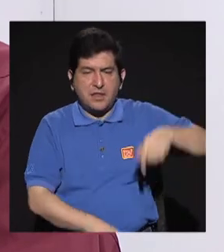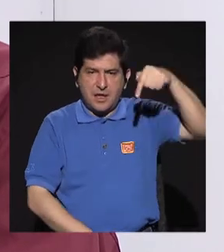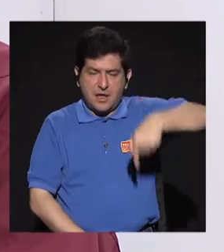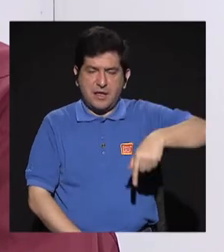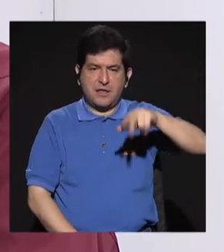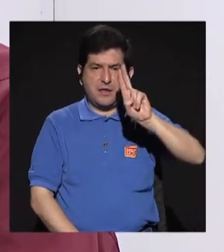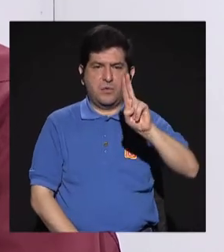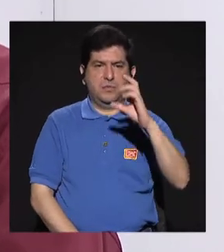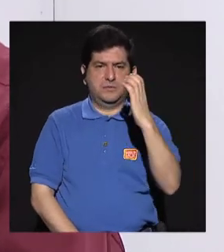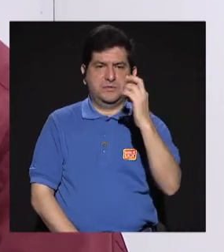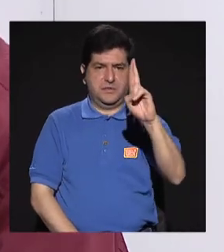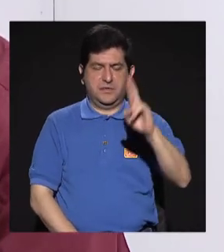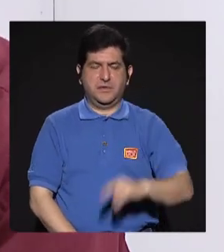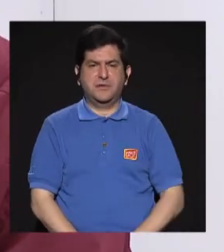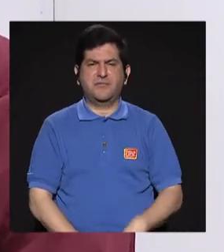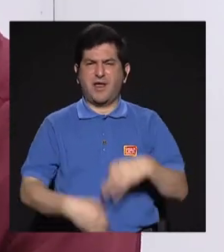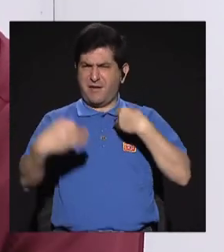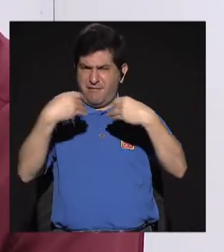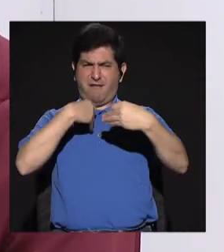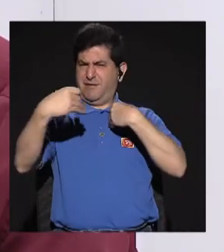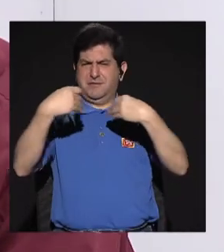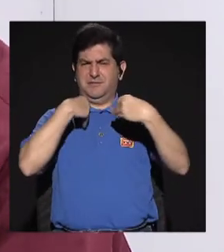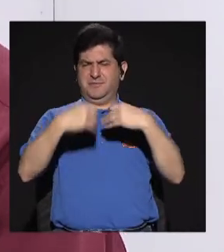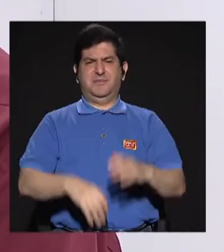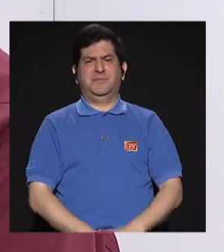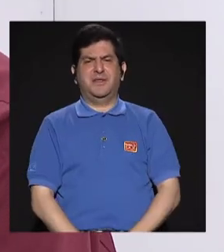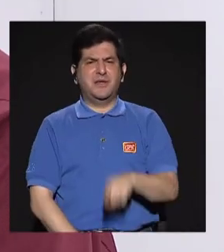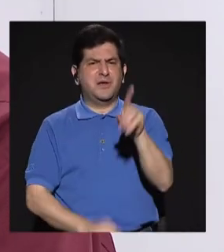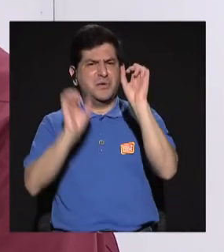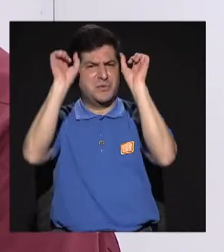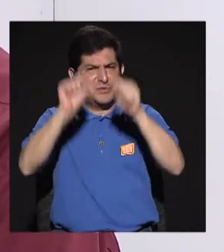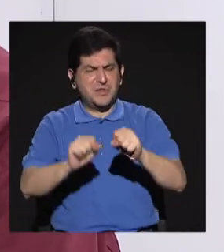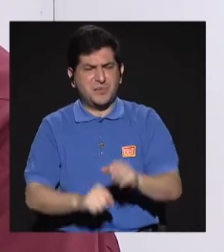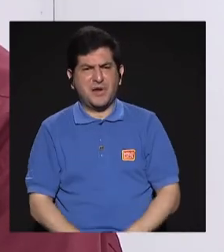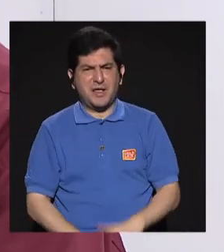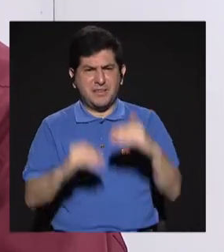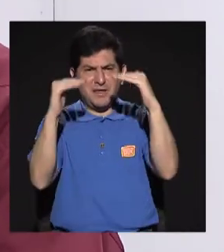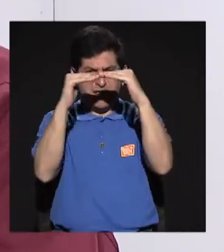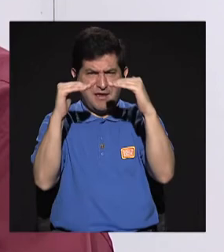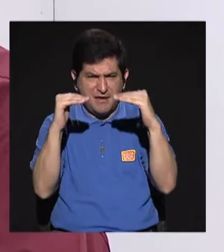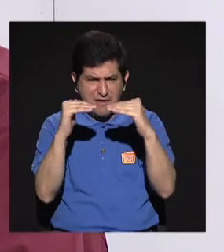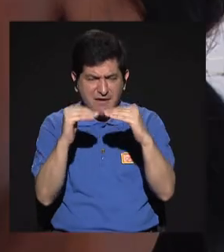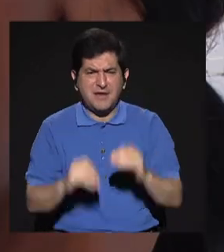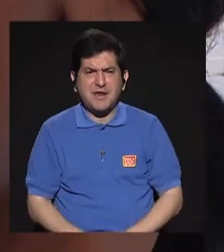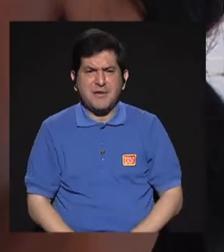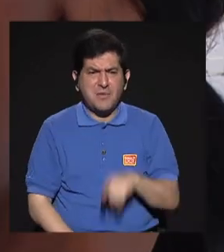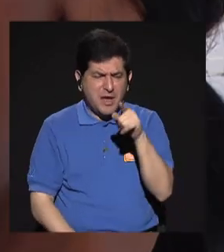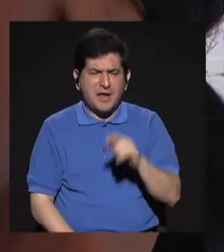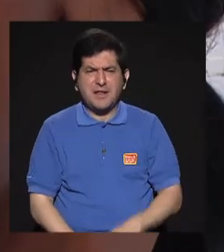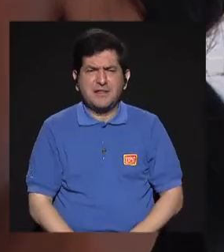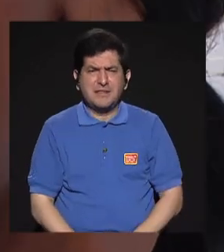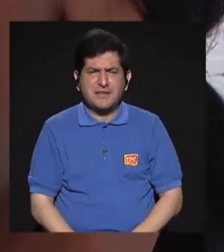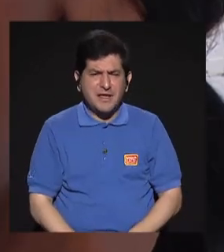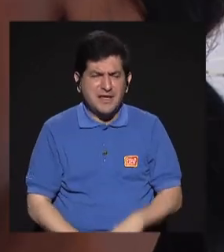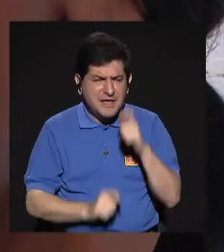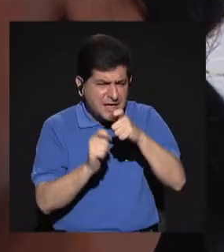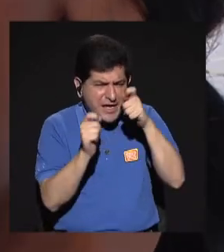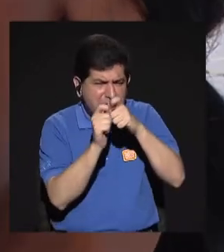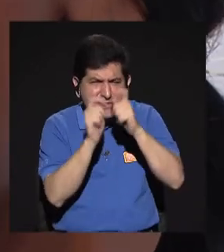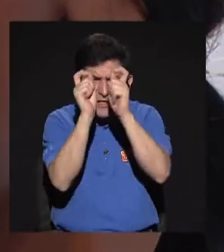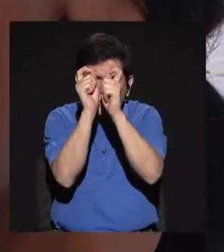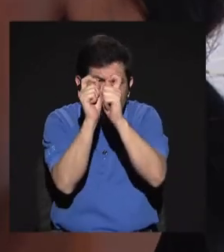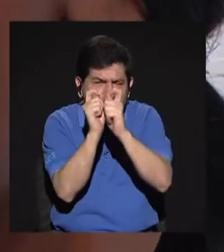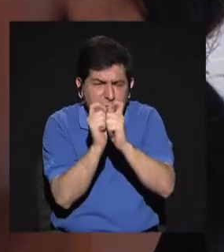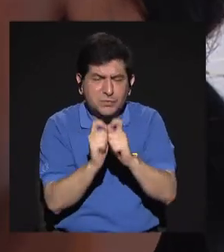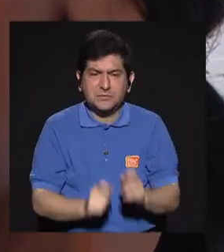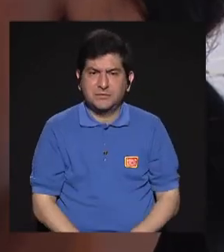costa rica explíquenos víctor hugo como logros de este nivel de detalle cuanto paso no sabemos